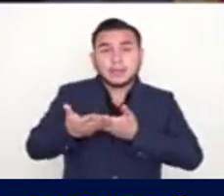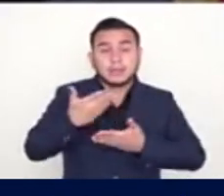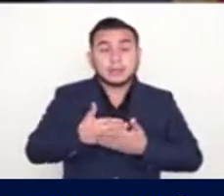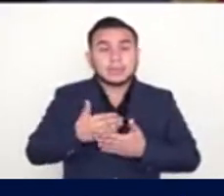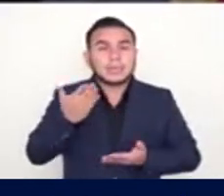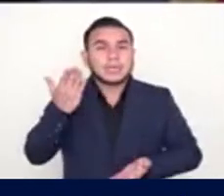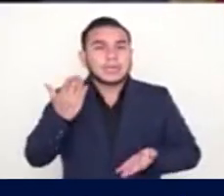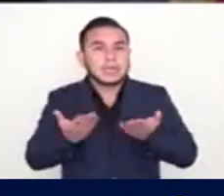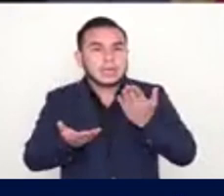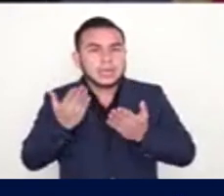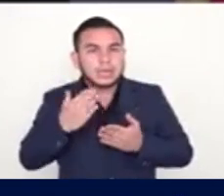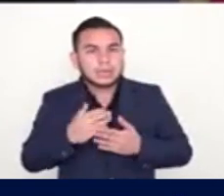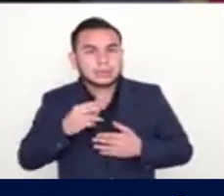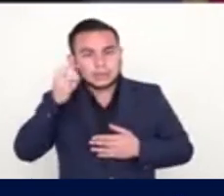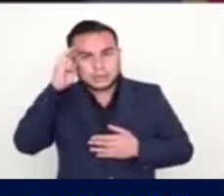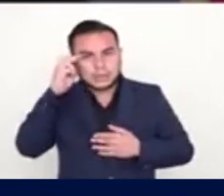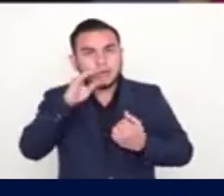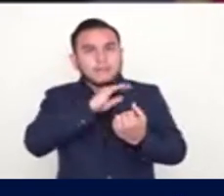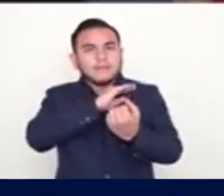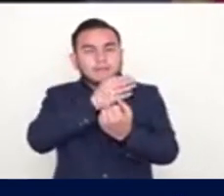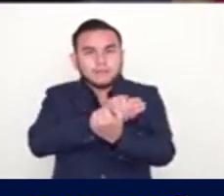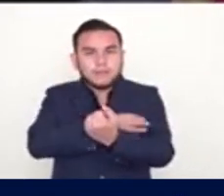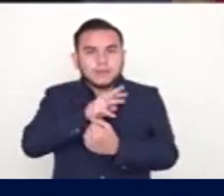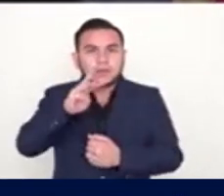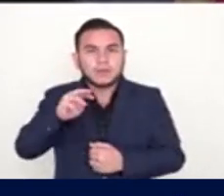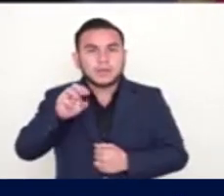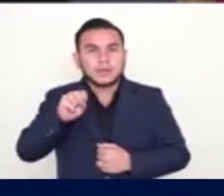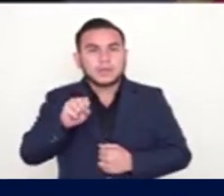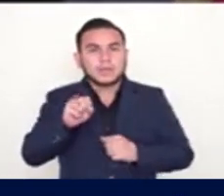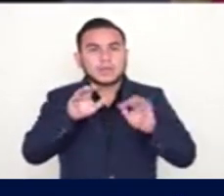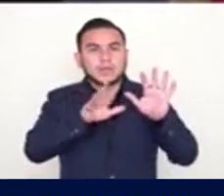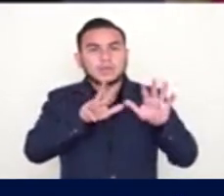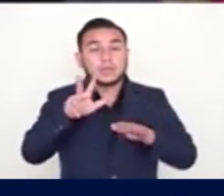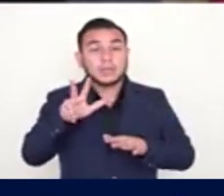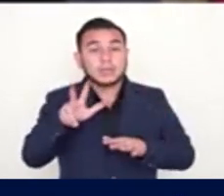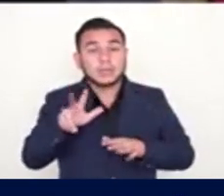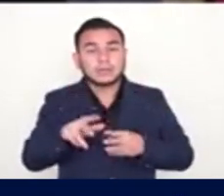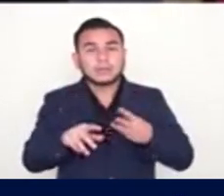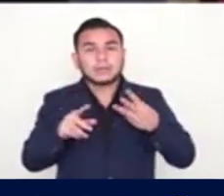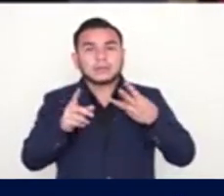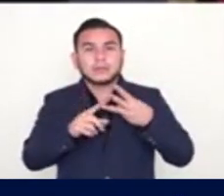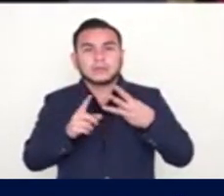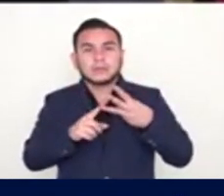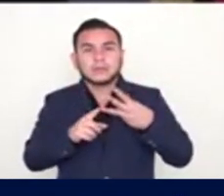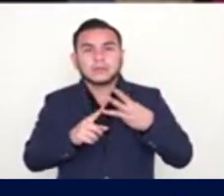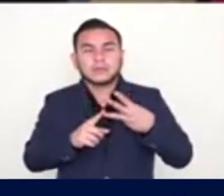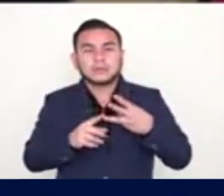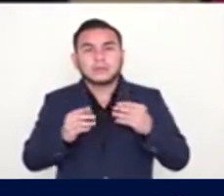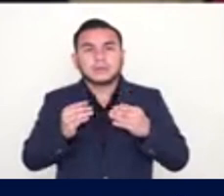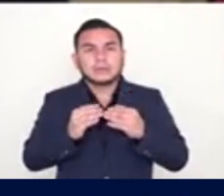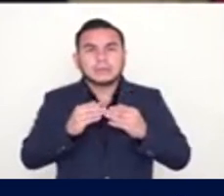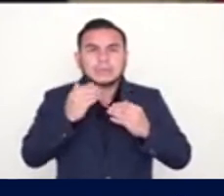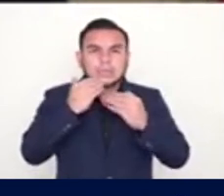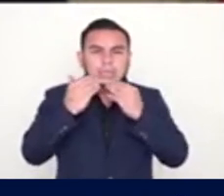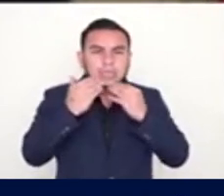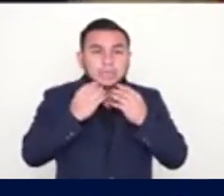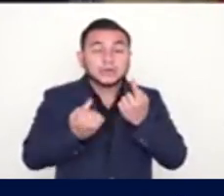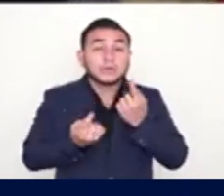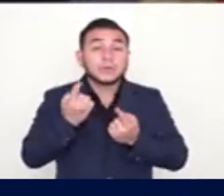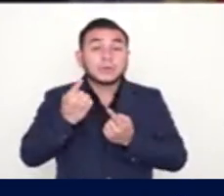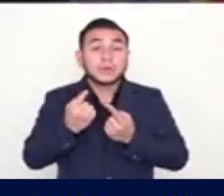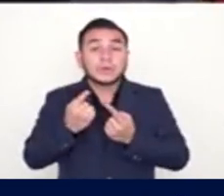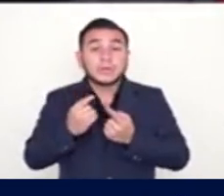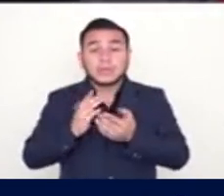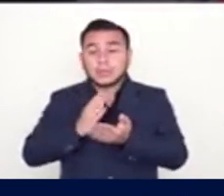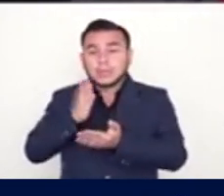muy probable que ellos estén como adquiriendo fuerza. En tercer lugar, ellos hablan también de el allanamiento a